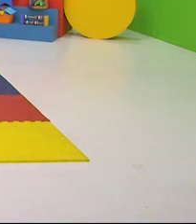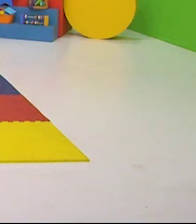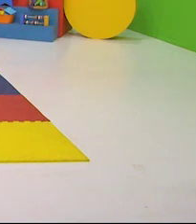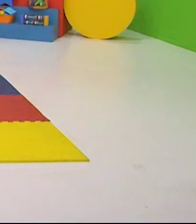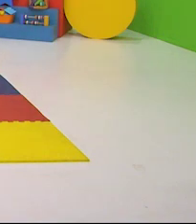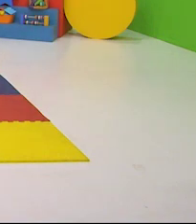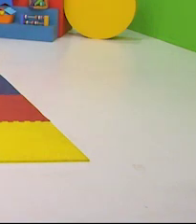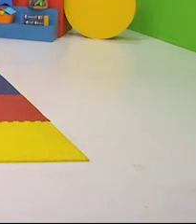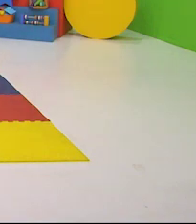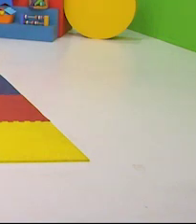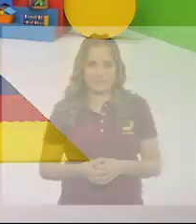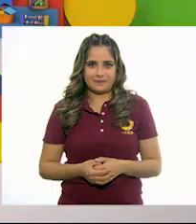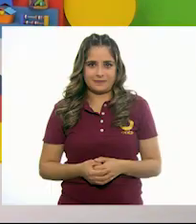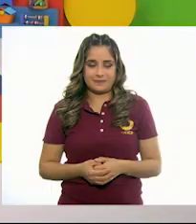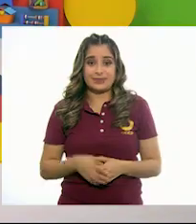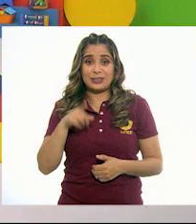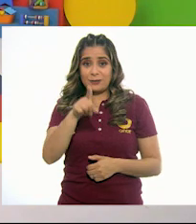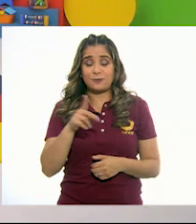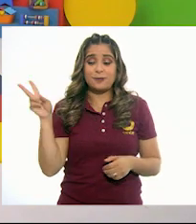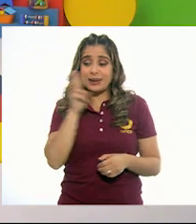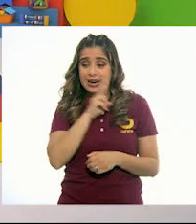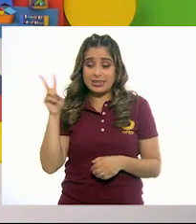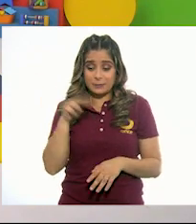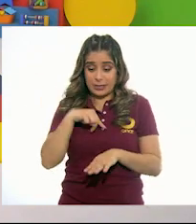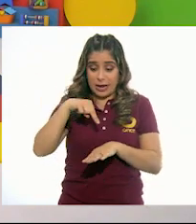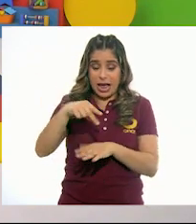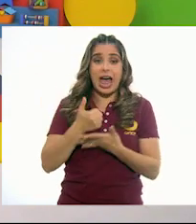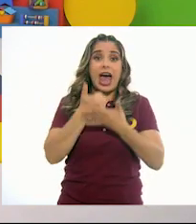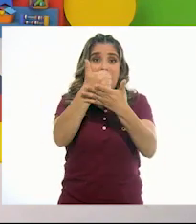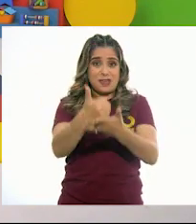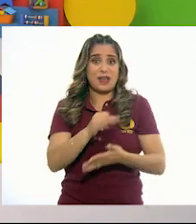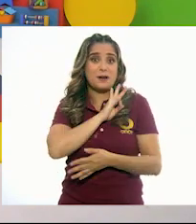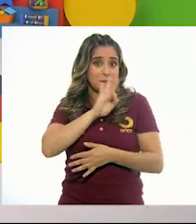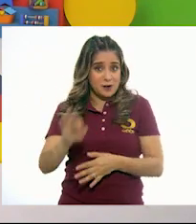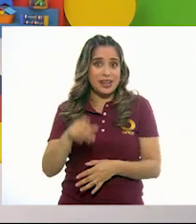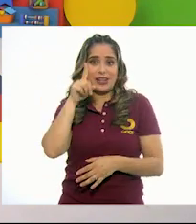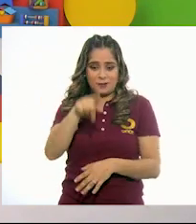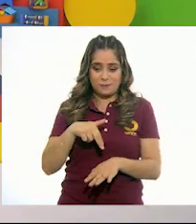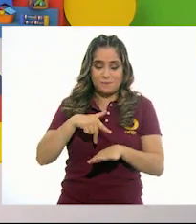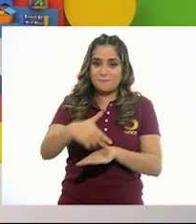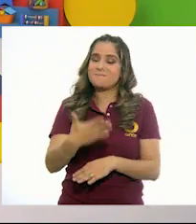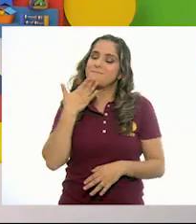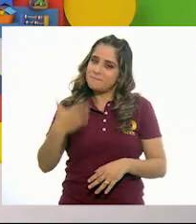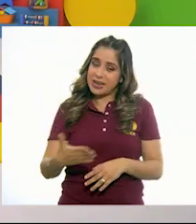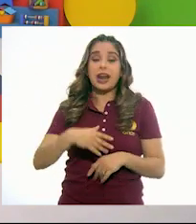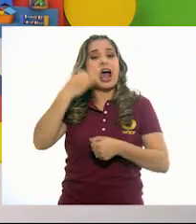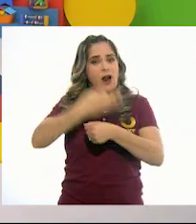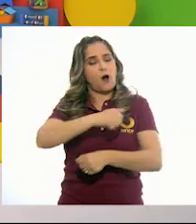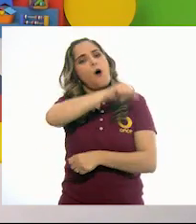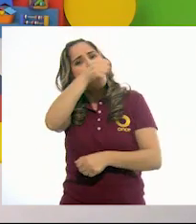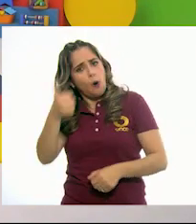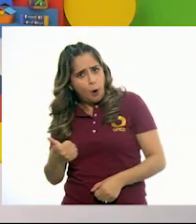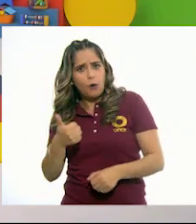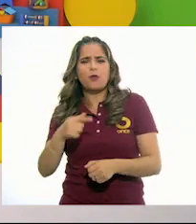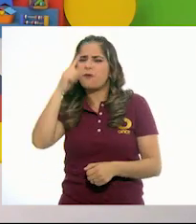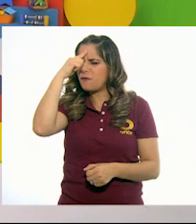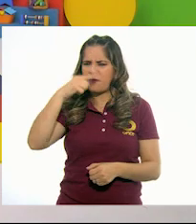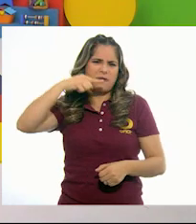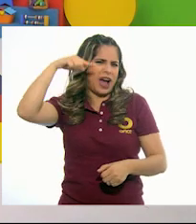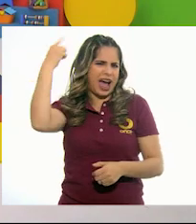¡Bien hecho! Vamos a hacer un movimiento que no lo hemos realizado antes, pero que es muy